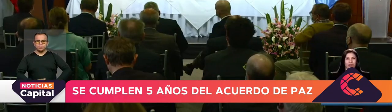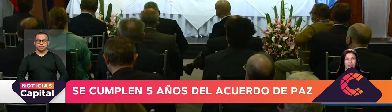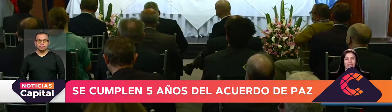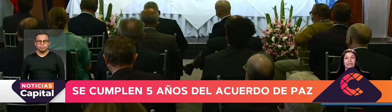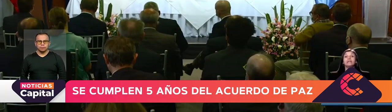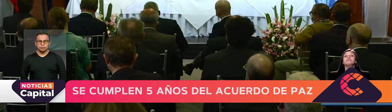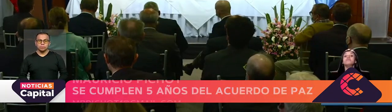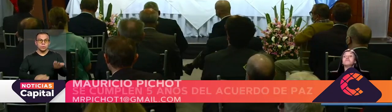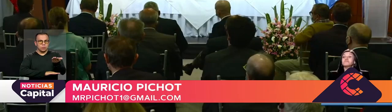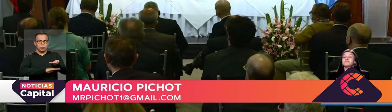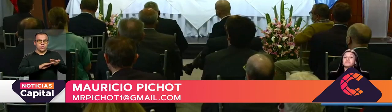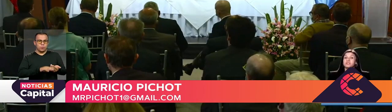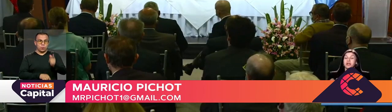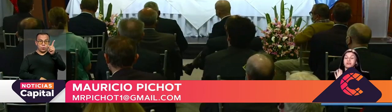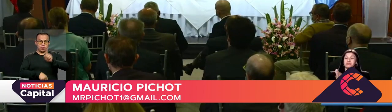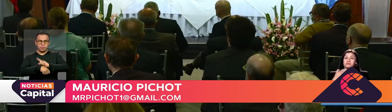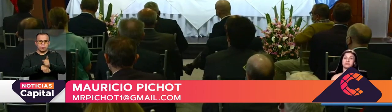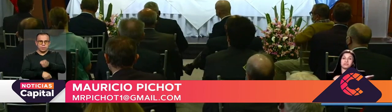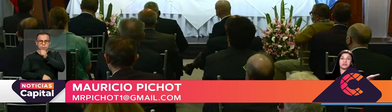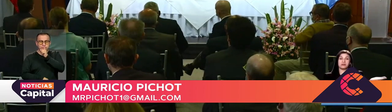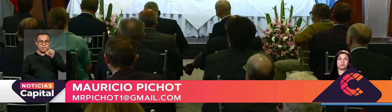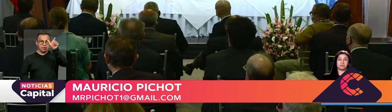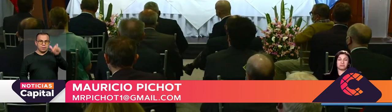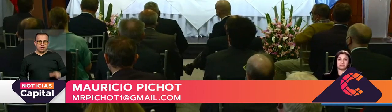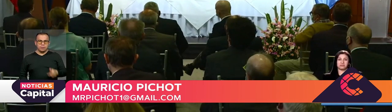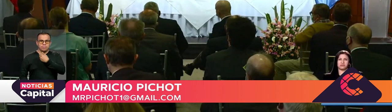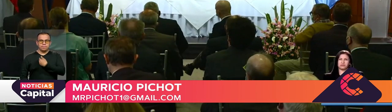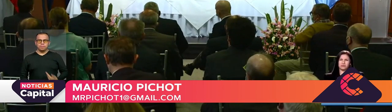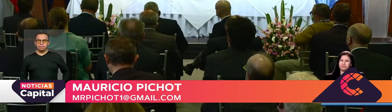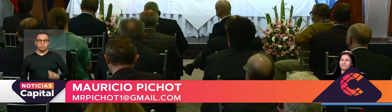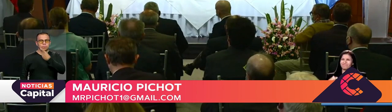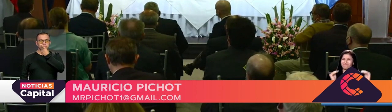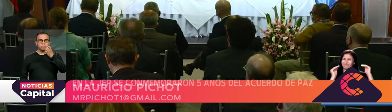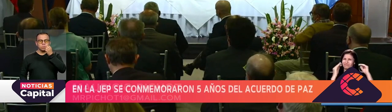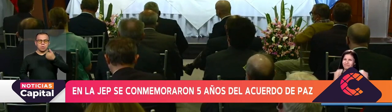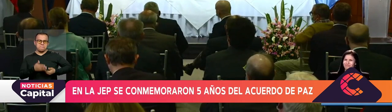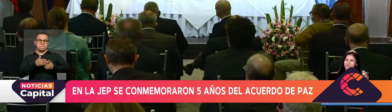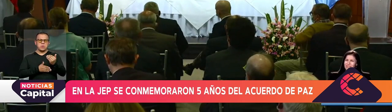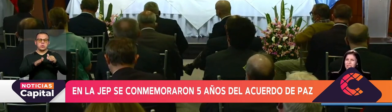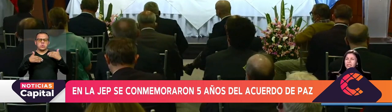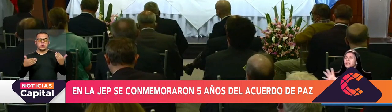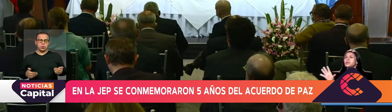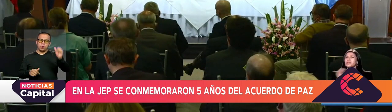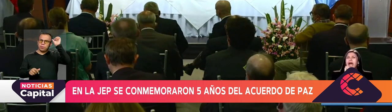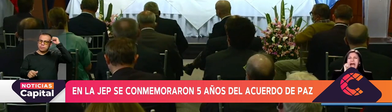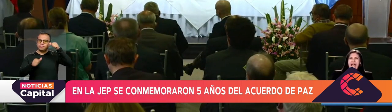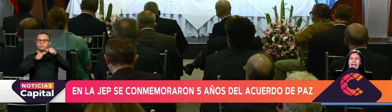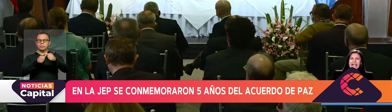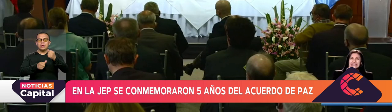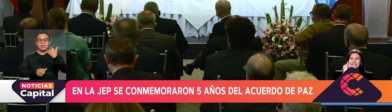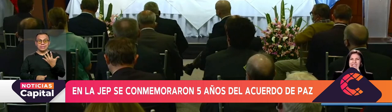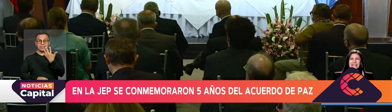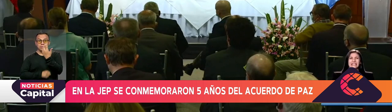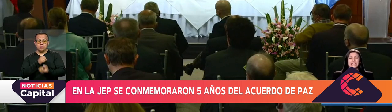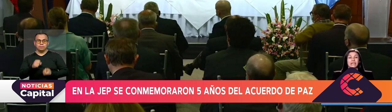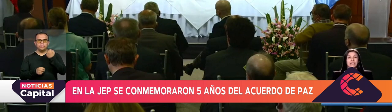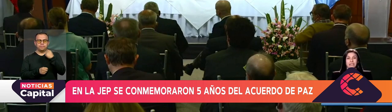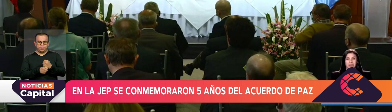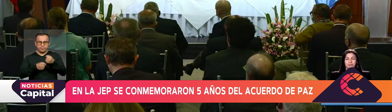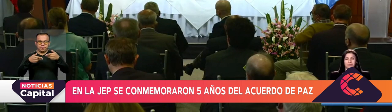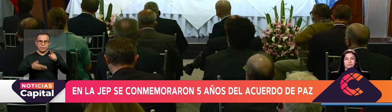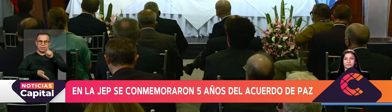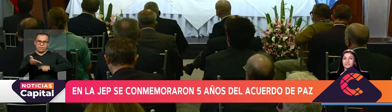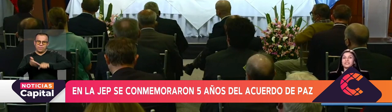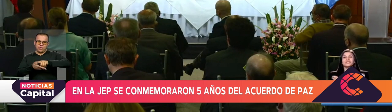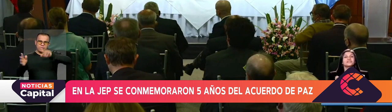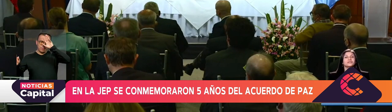Con la petición de un minuto de silencio, el presidente Iván Duque Márquez inició su intervención en la conmemoración del 5º aniversario de la firma